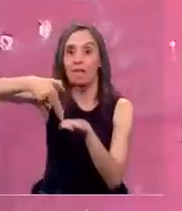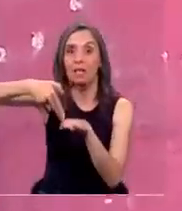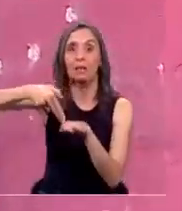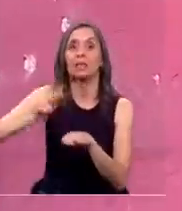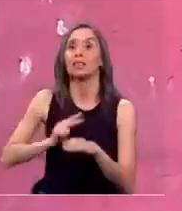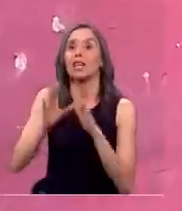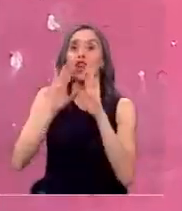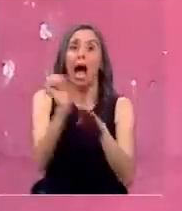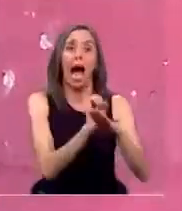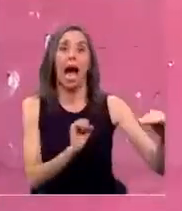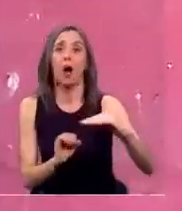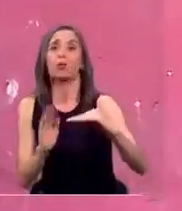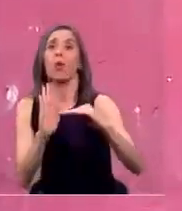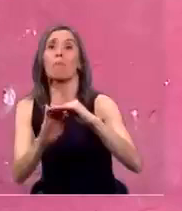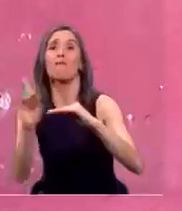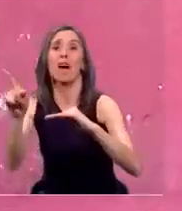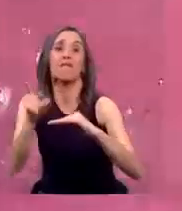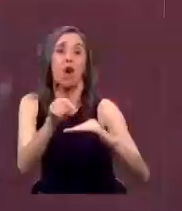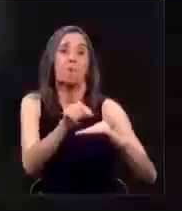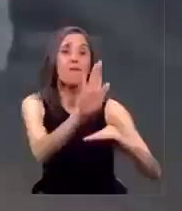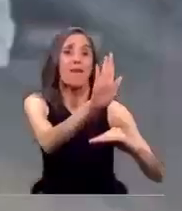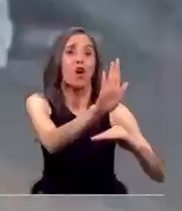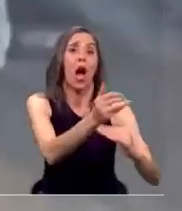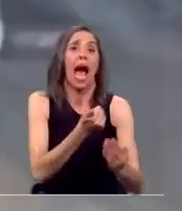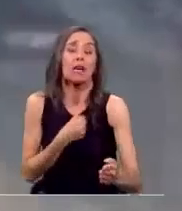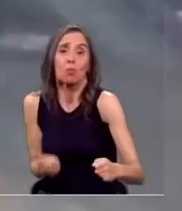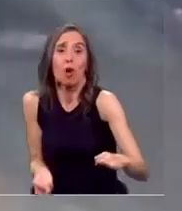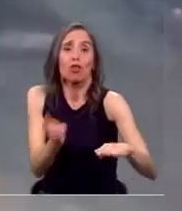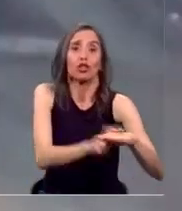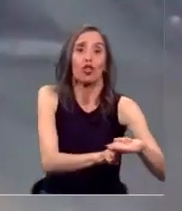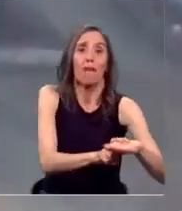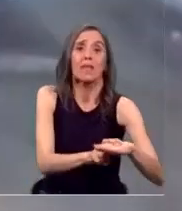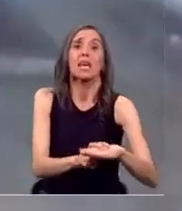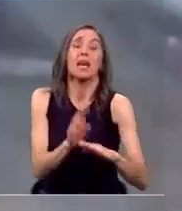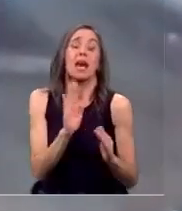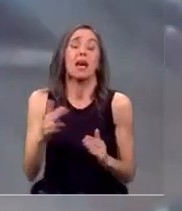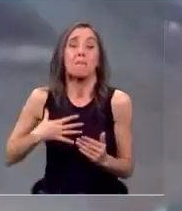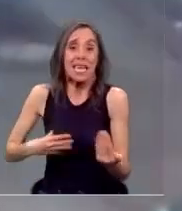señor, ayúdeme, le digo, está disparado a mi hijo, le dije, me han asaltado.